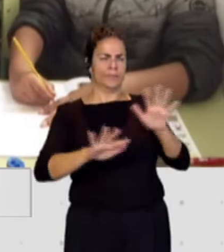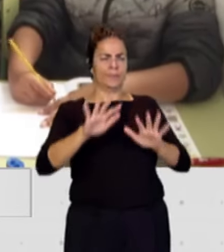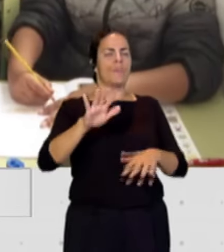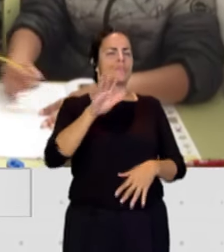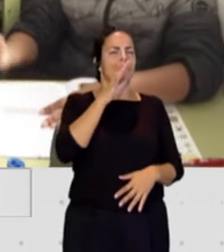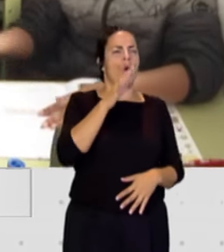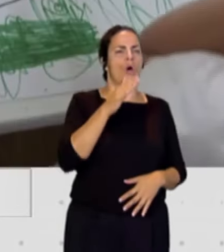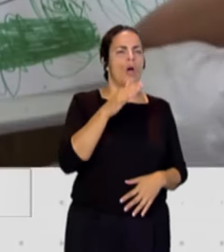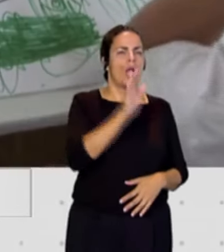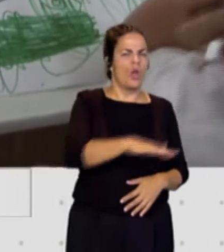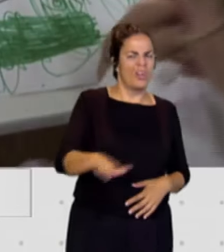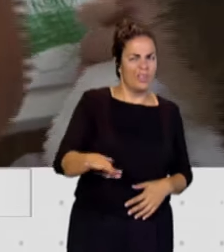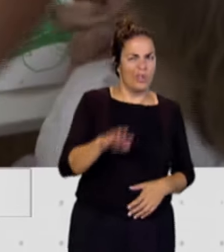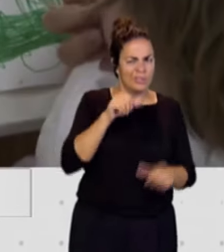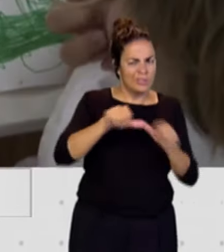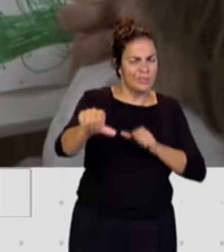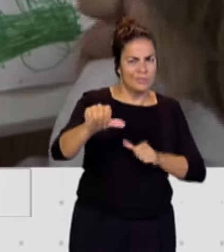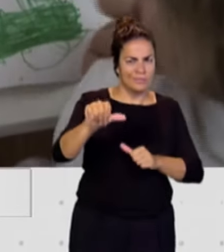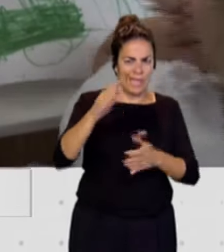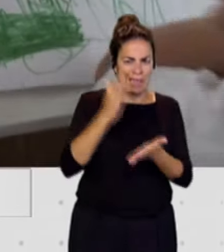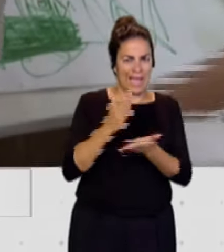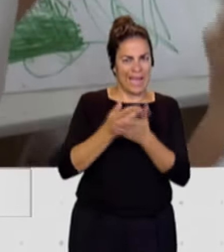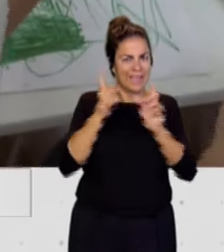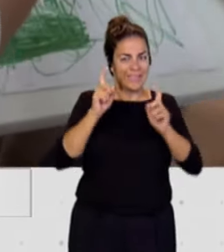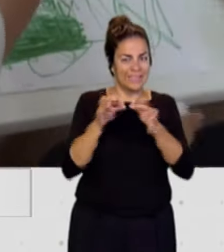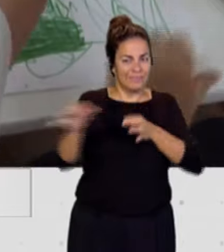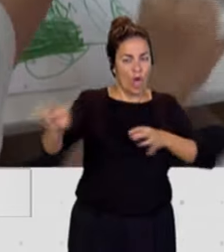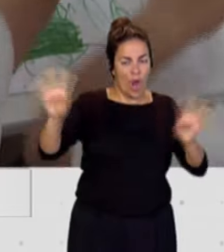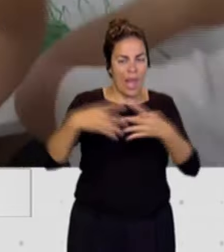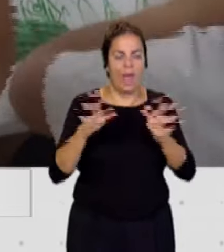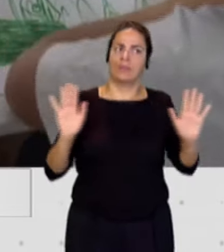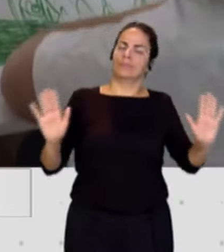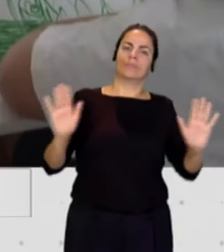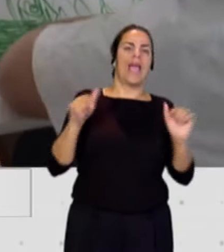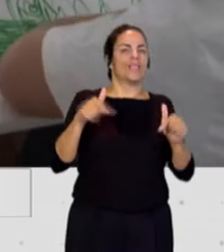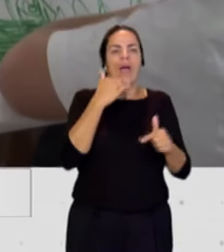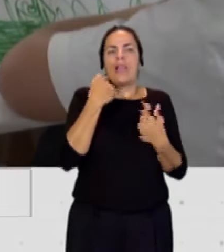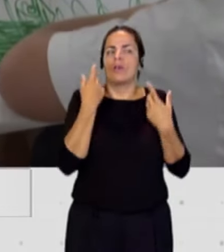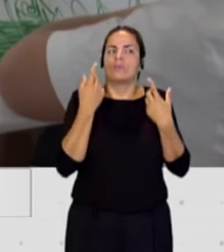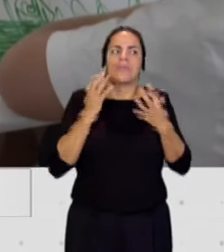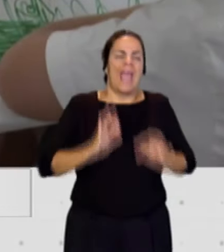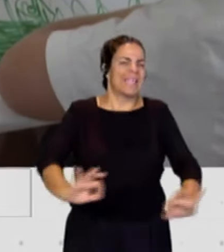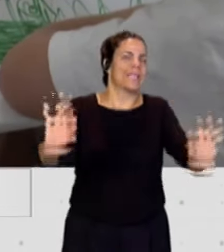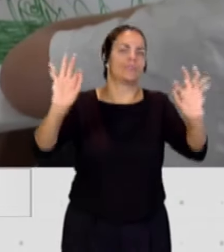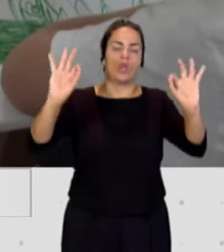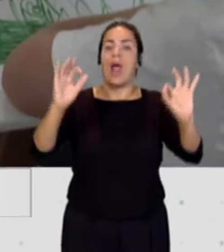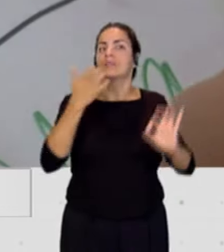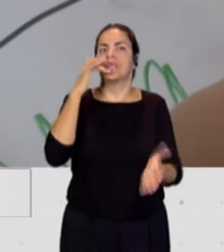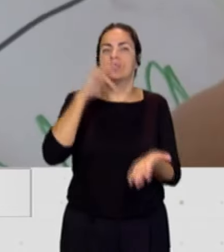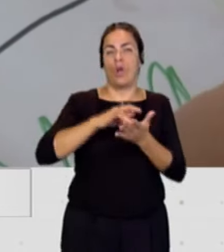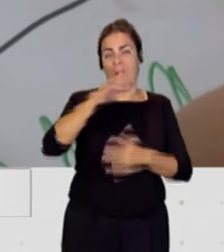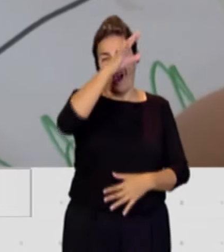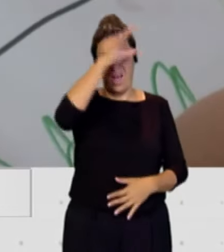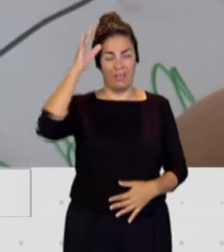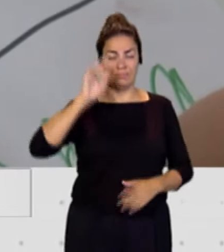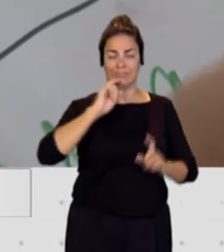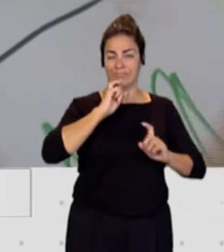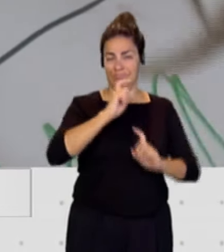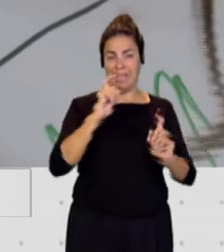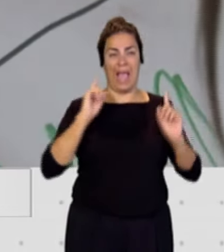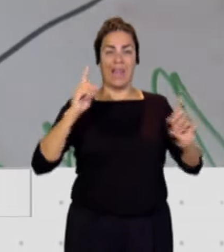van a recibir clases online eso es una medida excepcional cuando digamos tengamos la alerta a nivel rojo que es la máxima alerta que